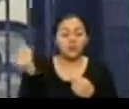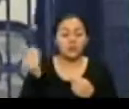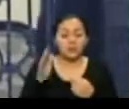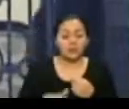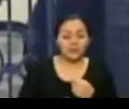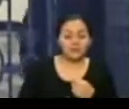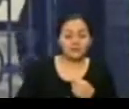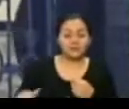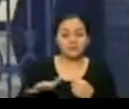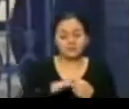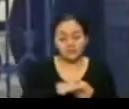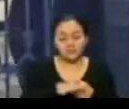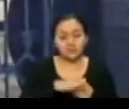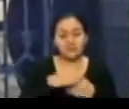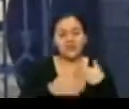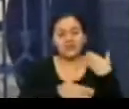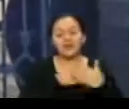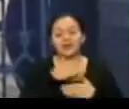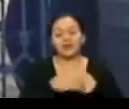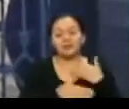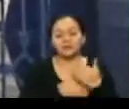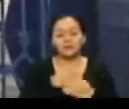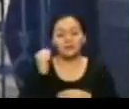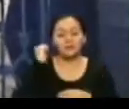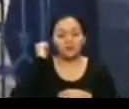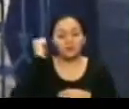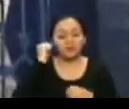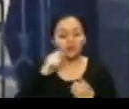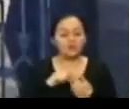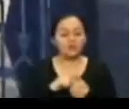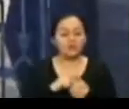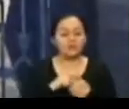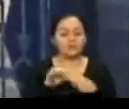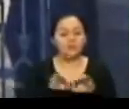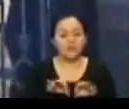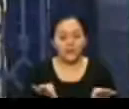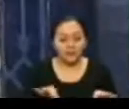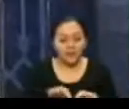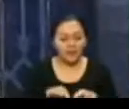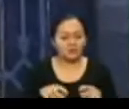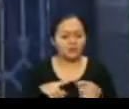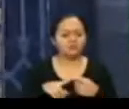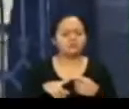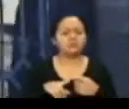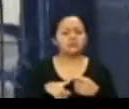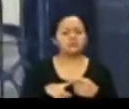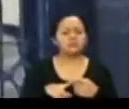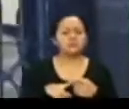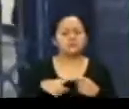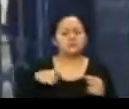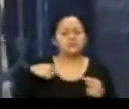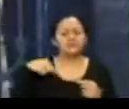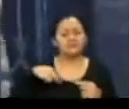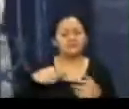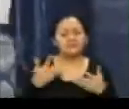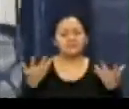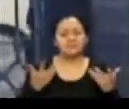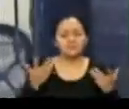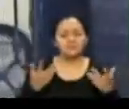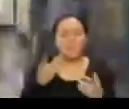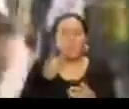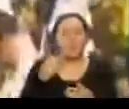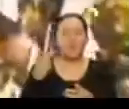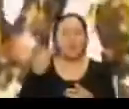jóvenes, los de la generación de la victoria, los becarios. Aquí están los